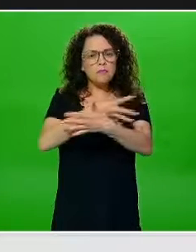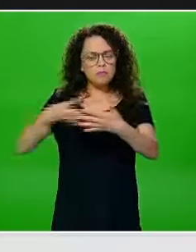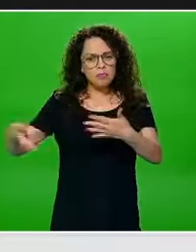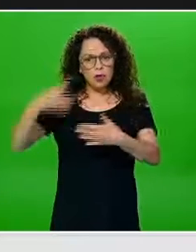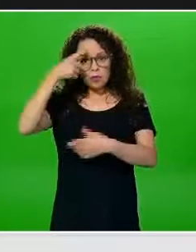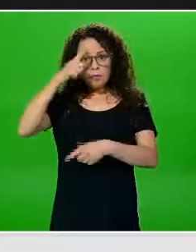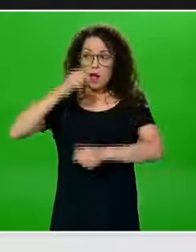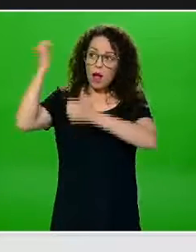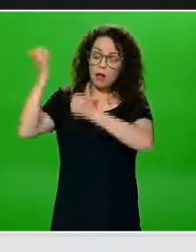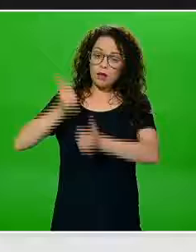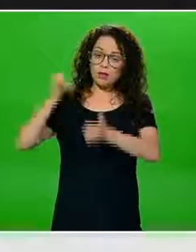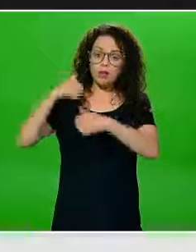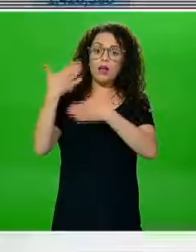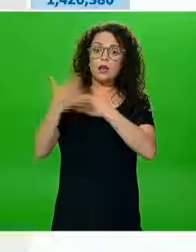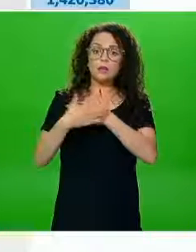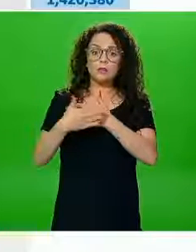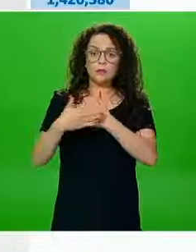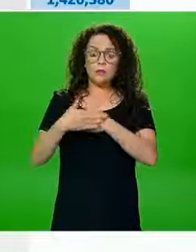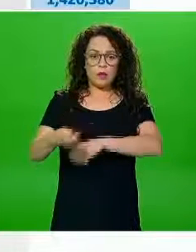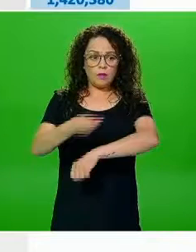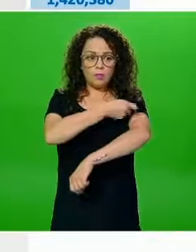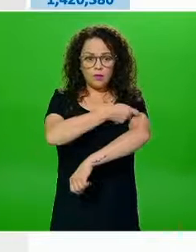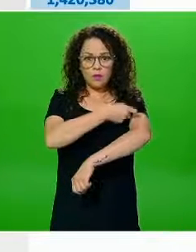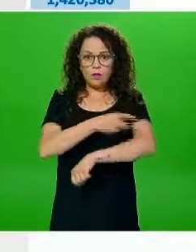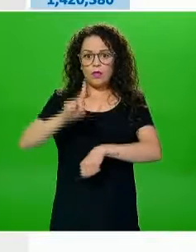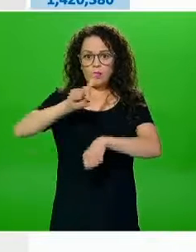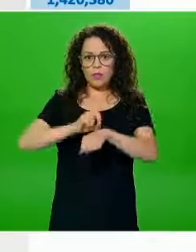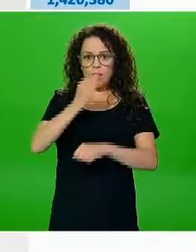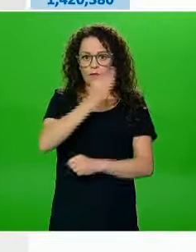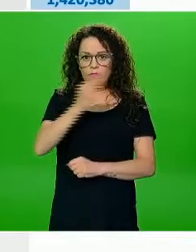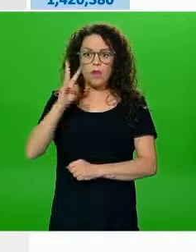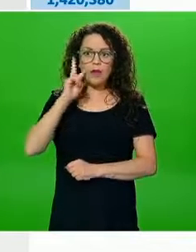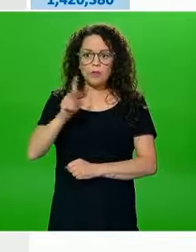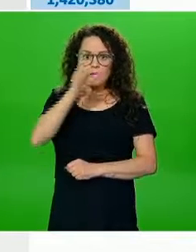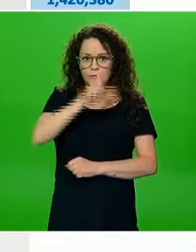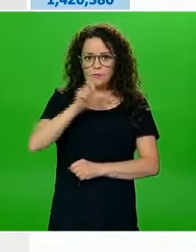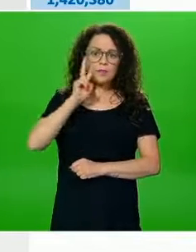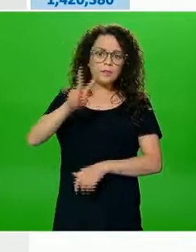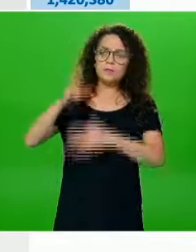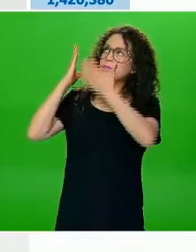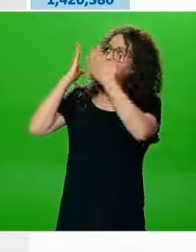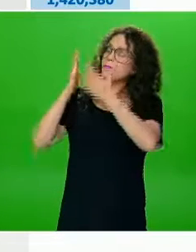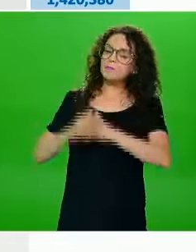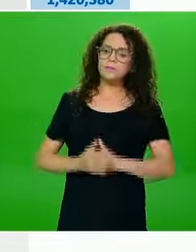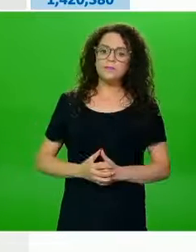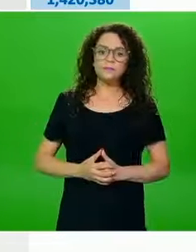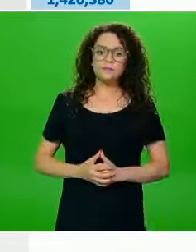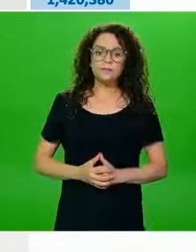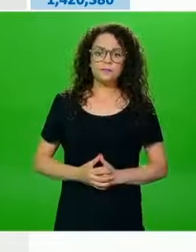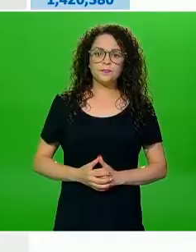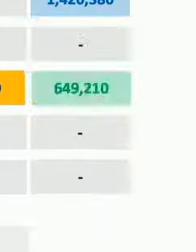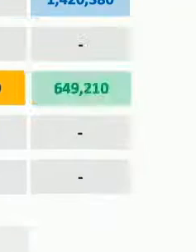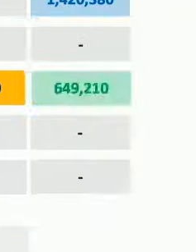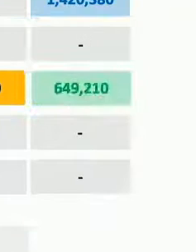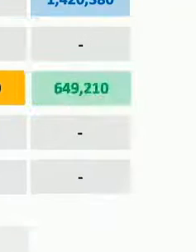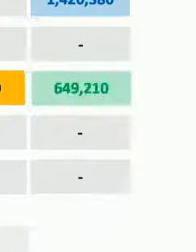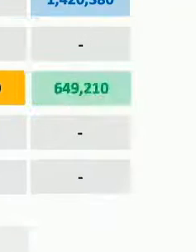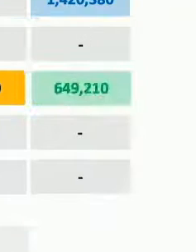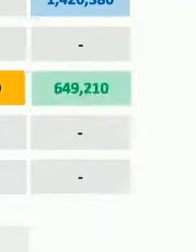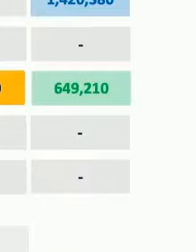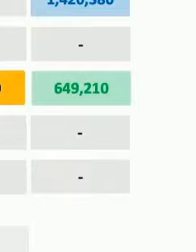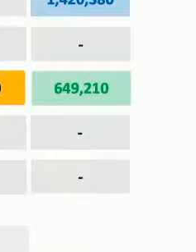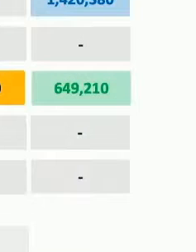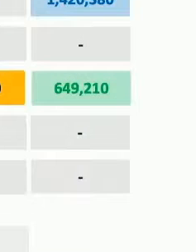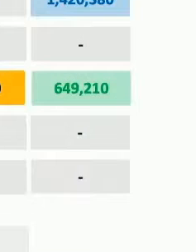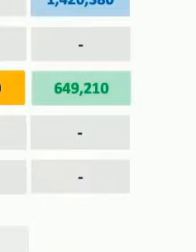vacuna programadas. Vean ustedes ya para la columna del sábado 15 de mayo, ahí están las 35,000